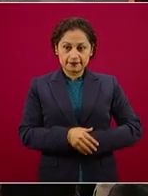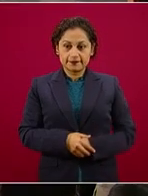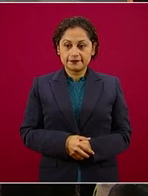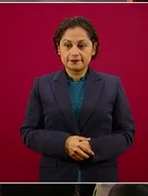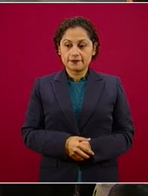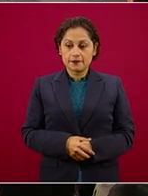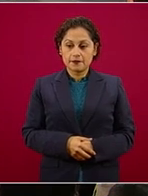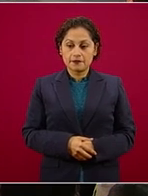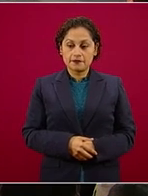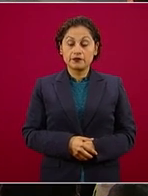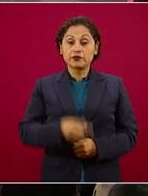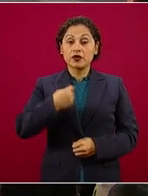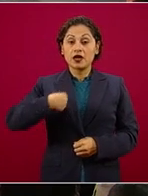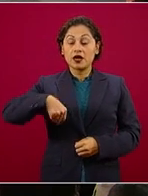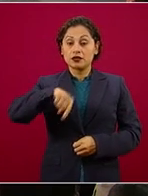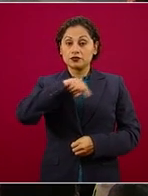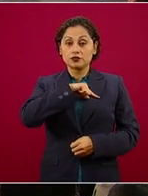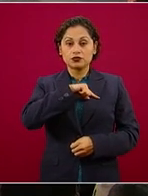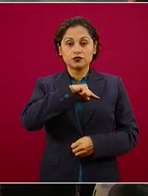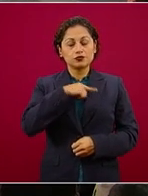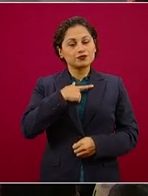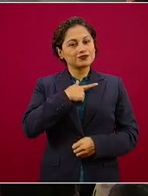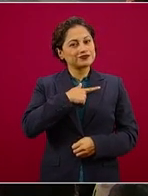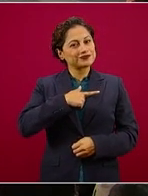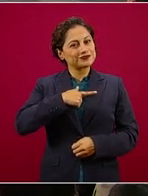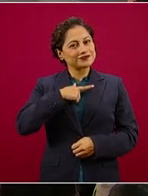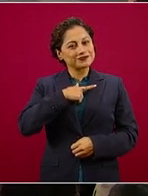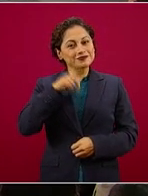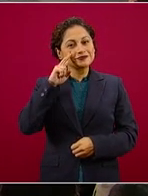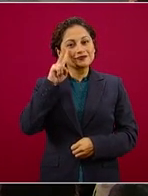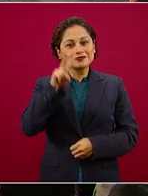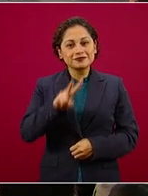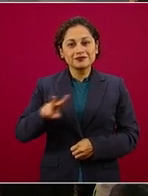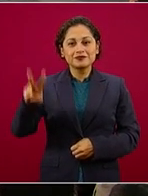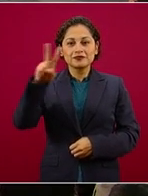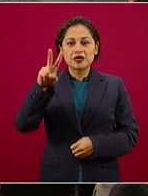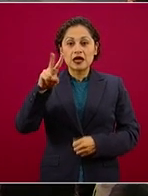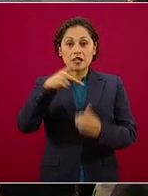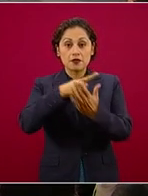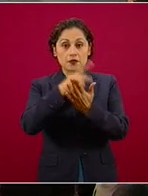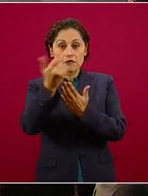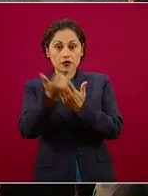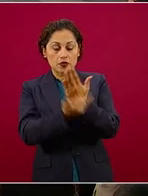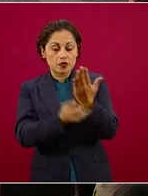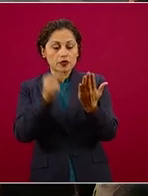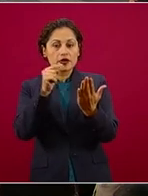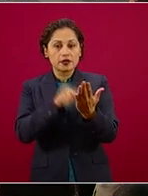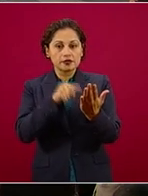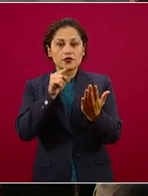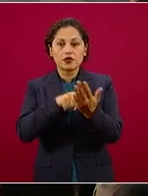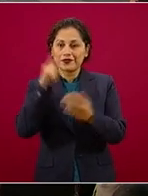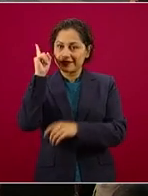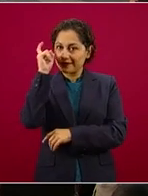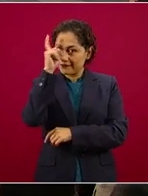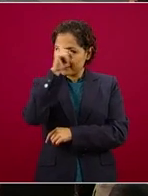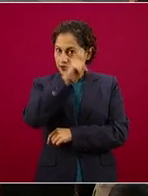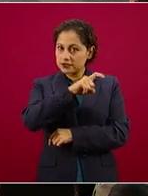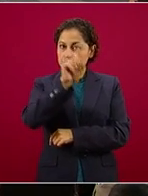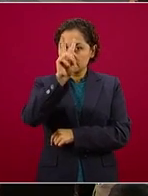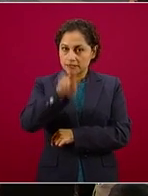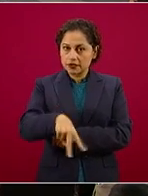Nos da mucho gusto ver cómo un proyecto que tenía alta complejidad y con la confianza realmente